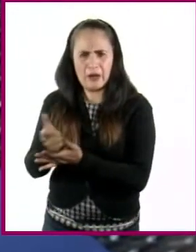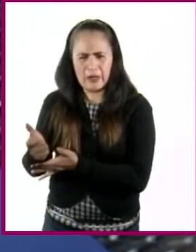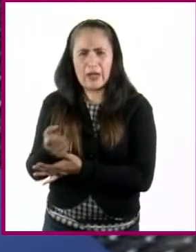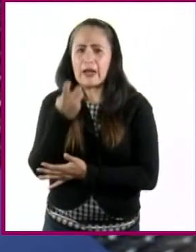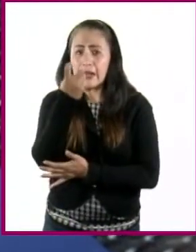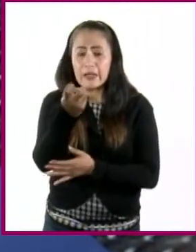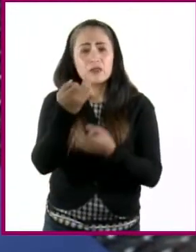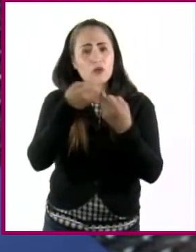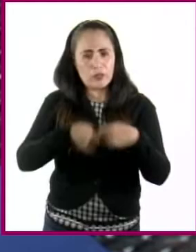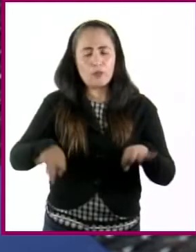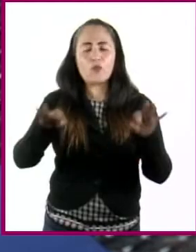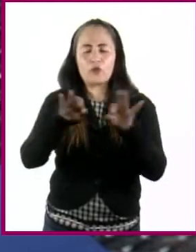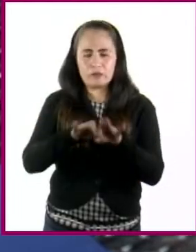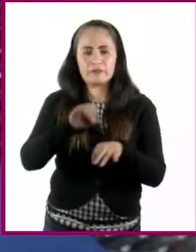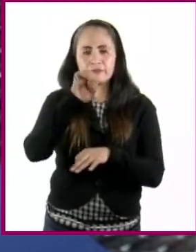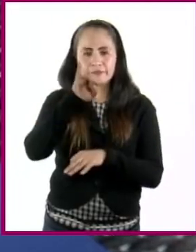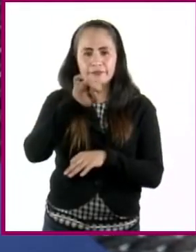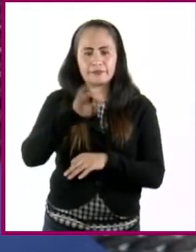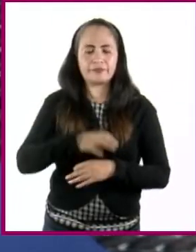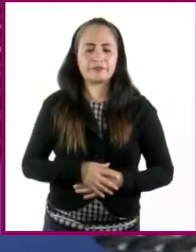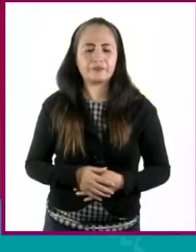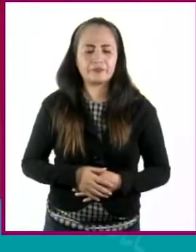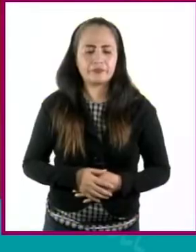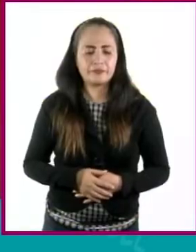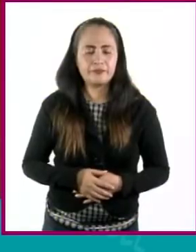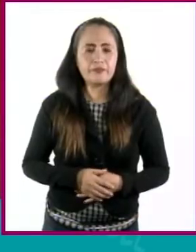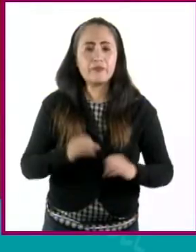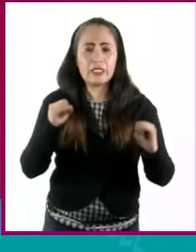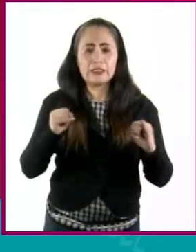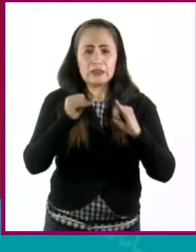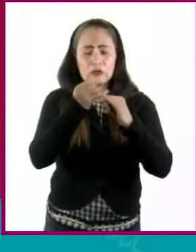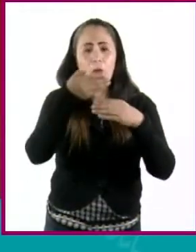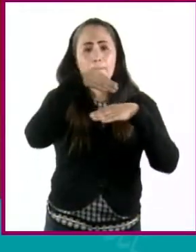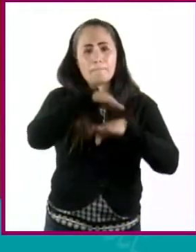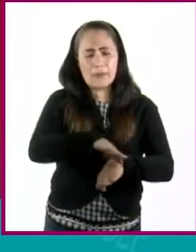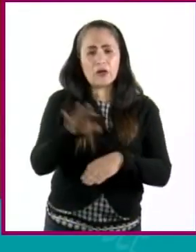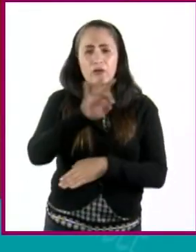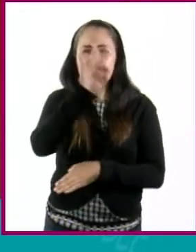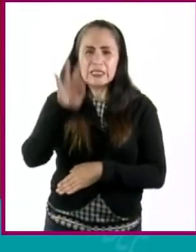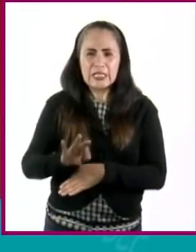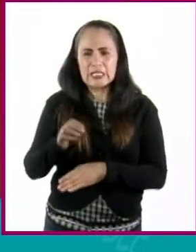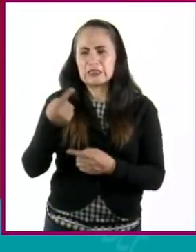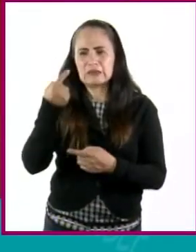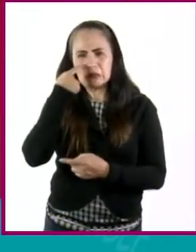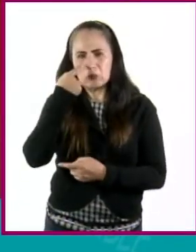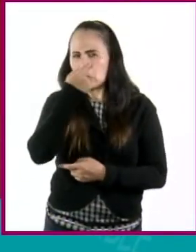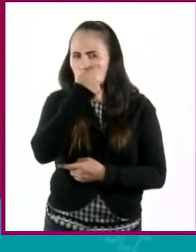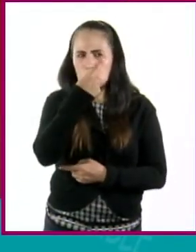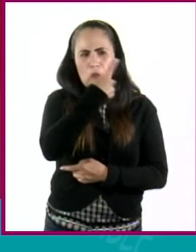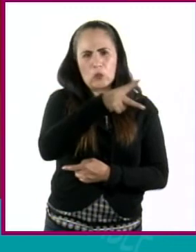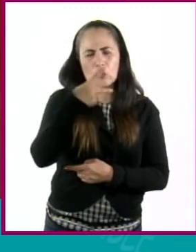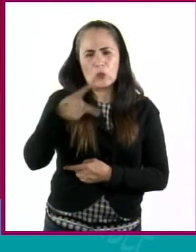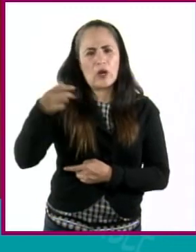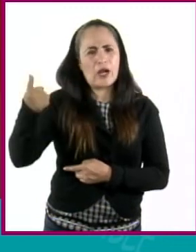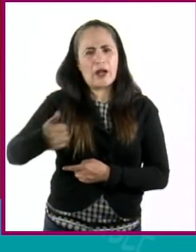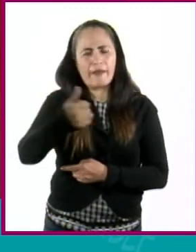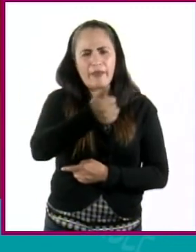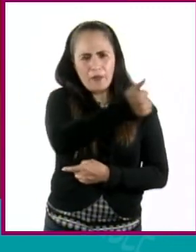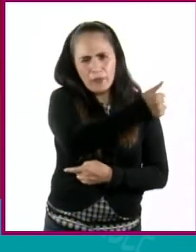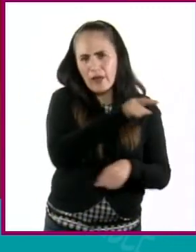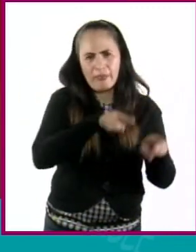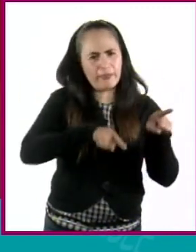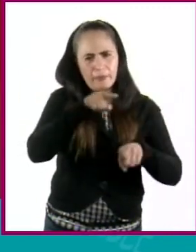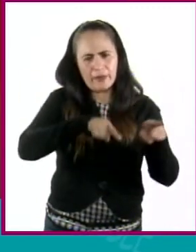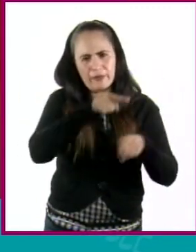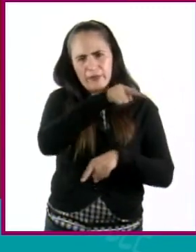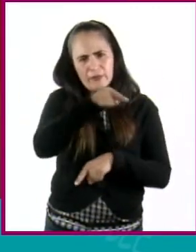lo importante en este contexto. En realidad, las instituciones cobran los intereses de diferentes maneras y va a variar dependiendo cada institución,